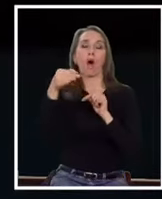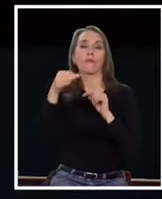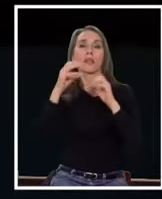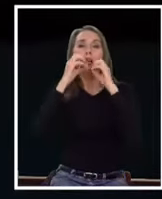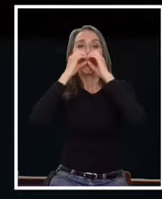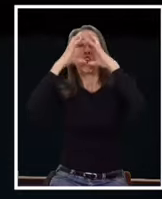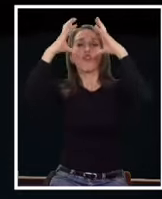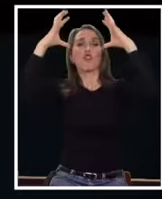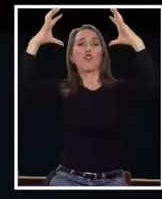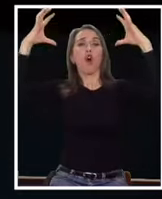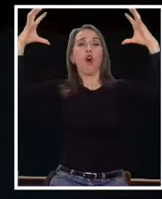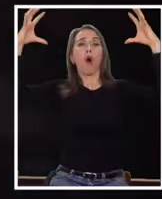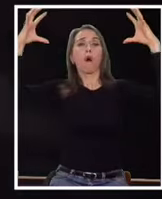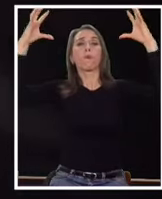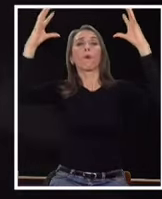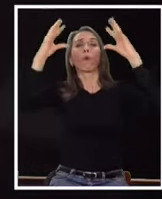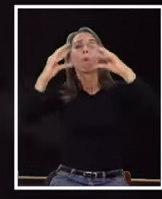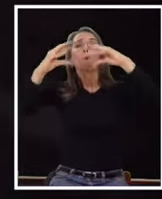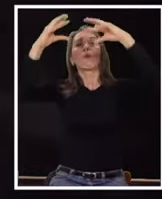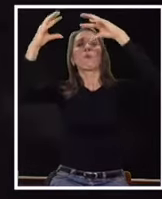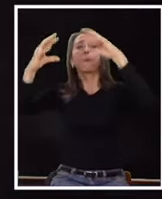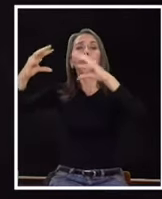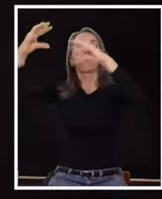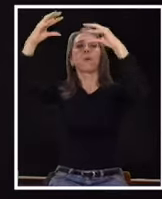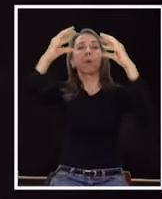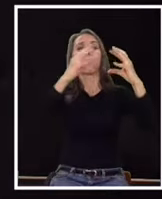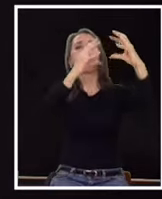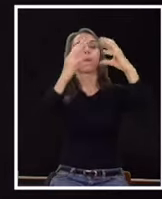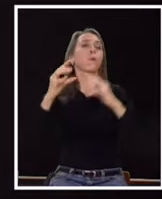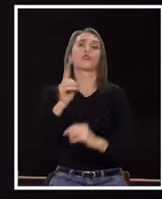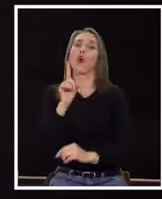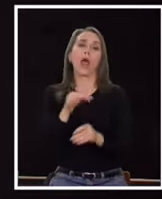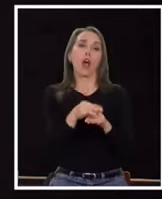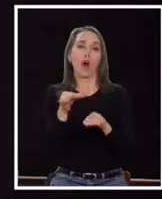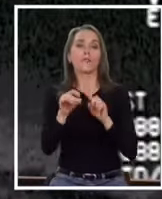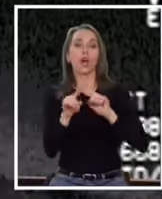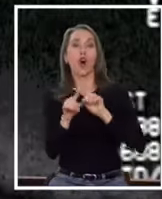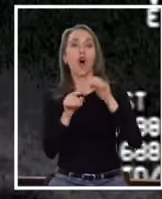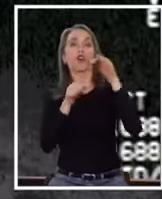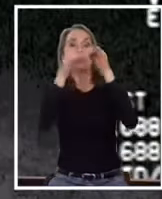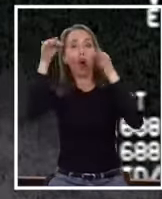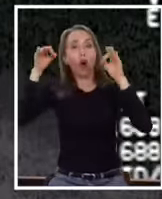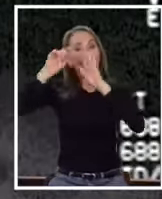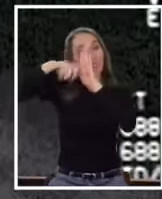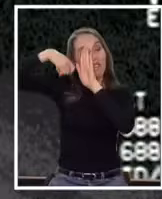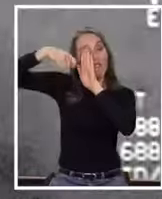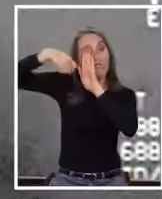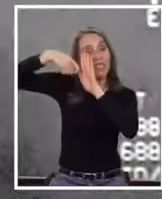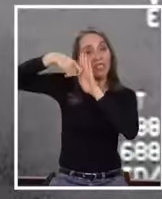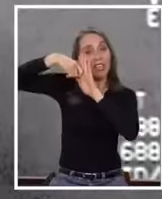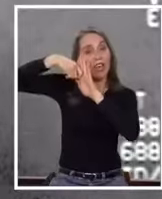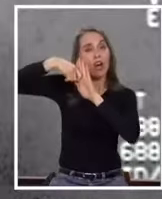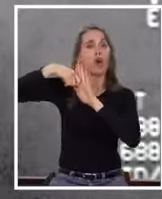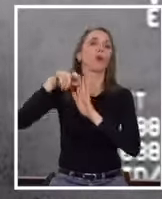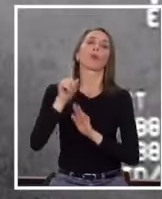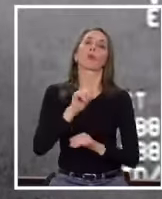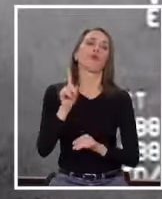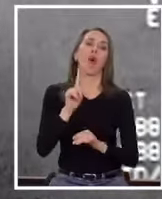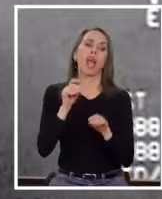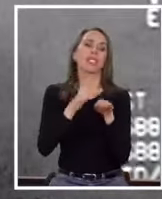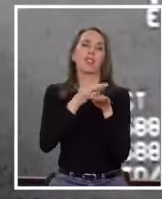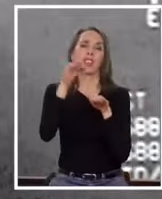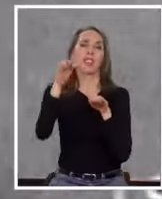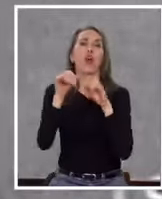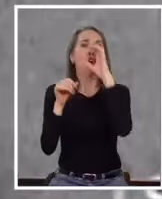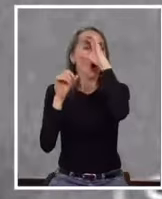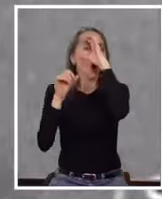desinflado que flotaba por el aire. Además, señala que algunos ovnis presentes en los videos pueden ser anomalías de los sensores